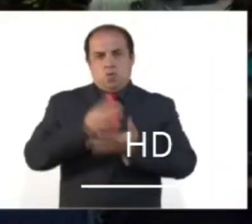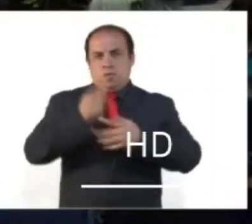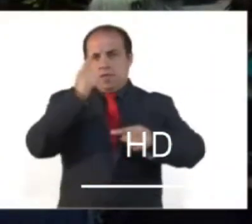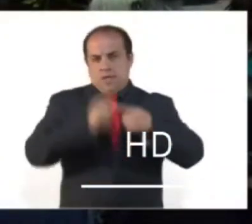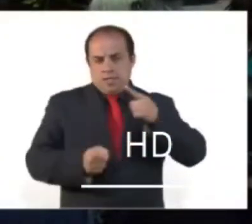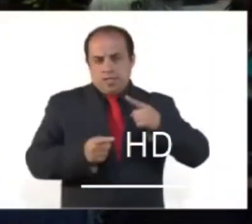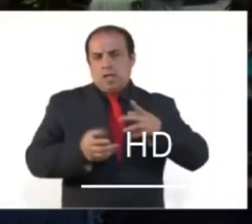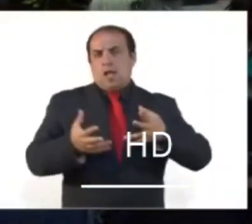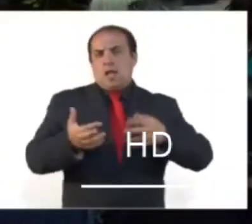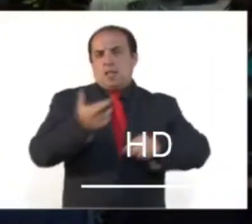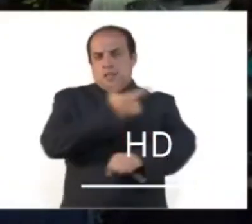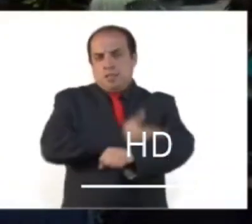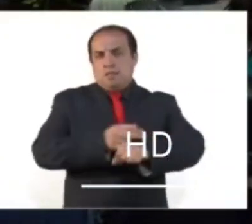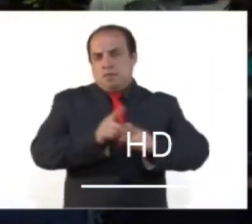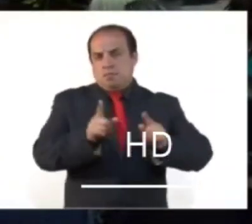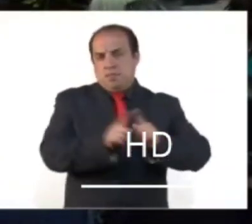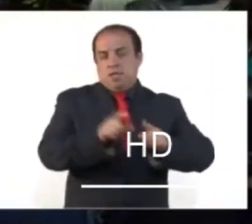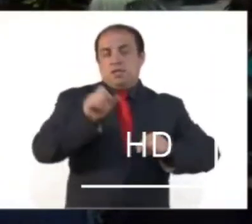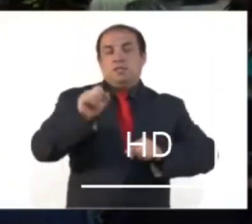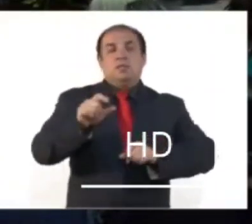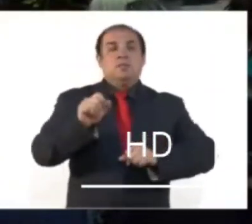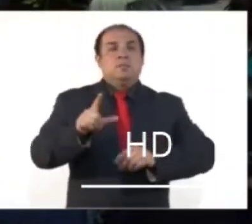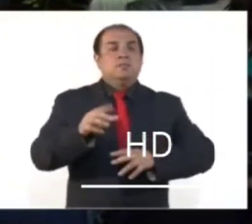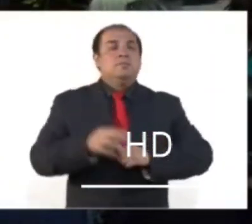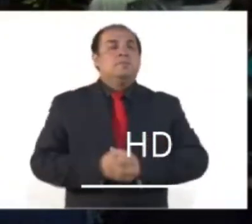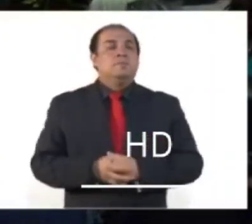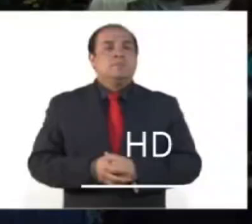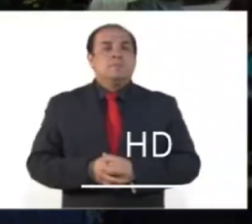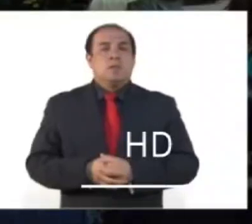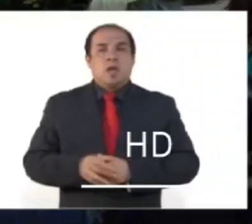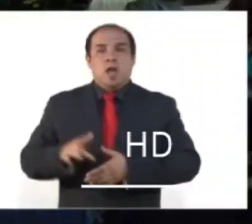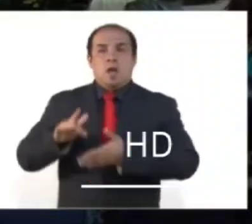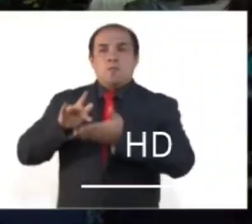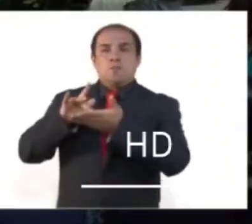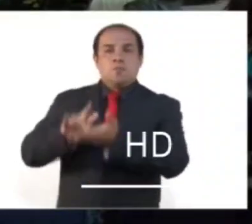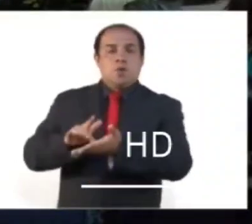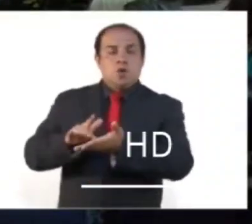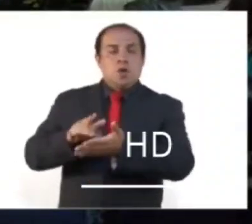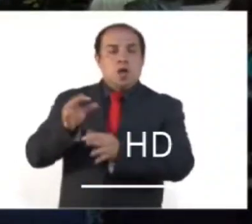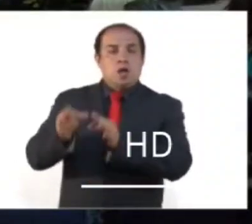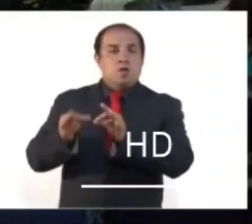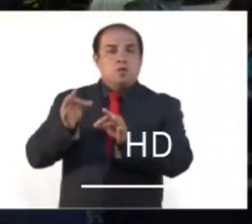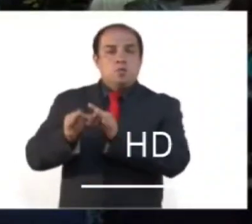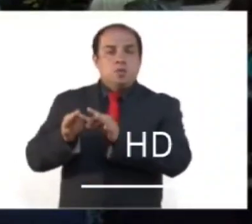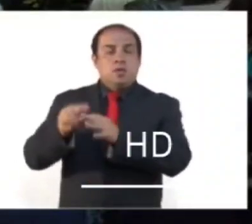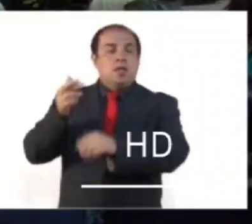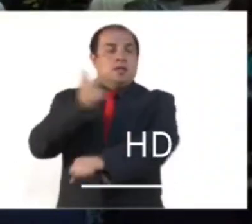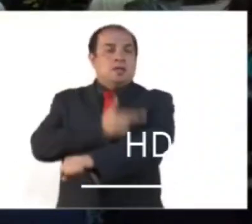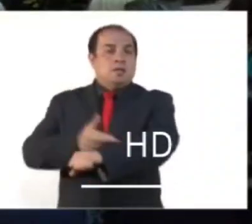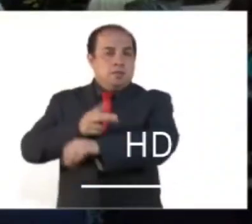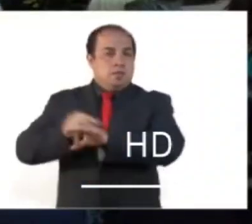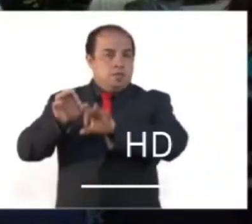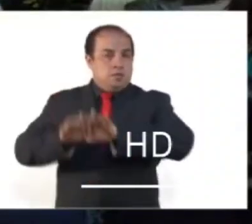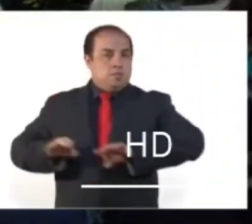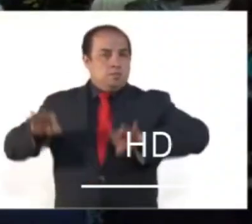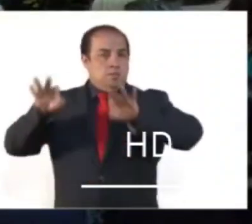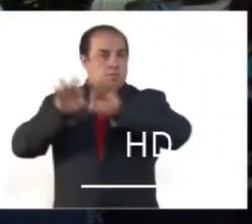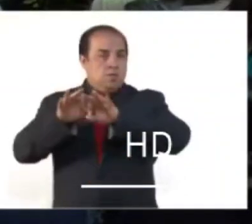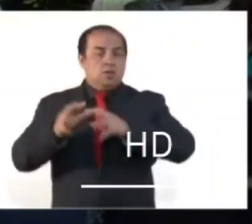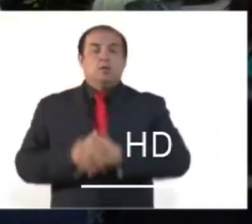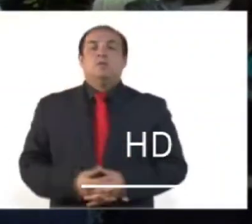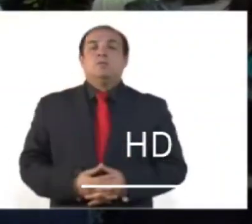de regulación, sino sobre todo facilitar el cumplimiento de ciertos trámites